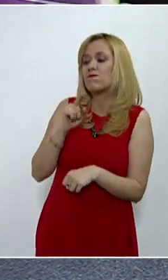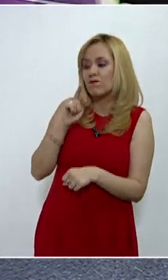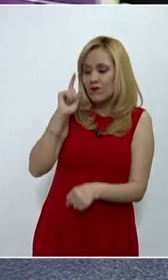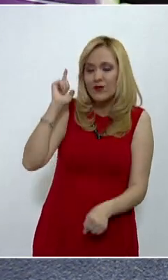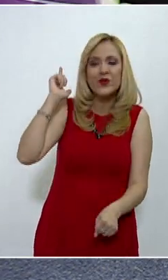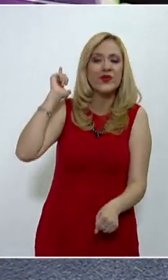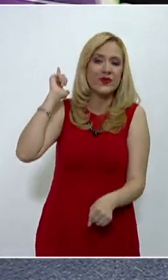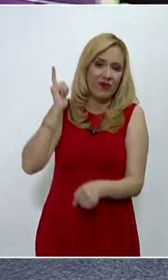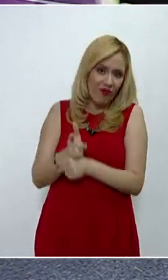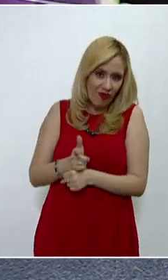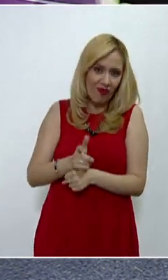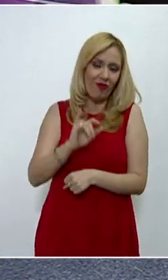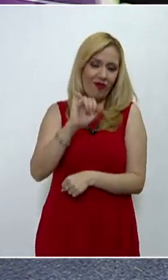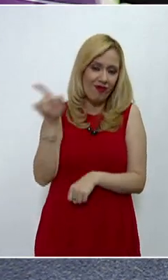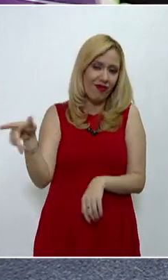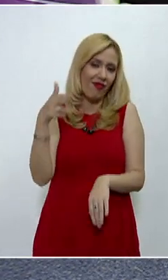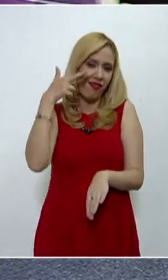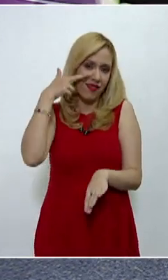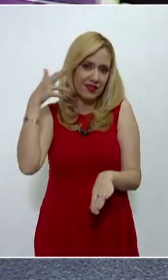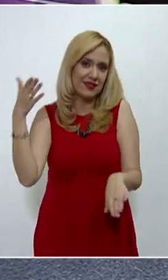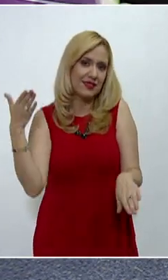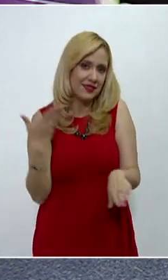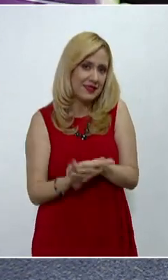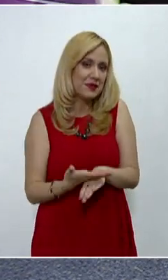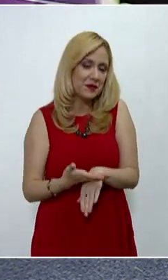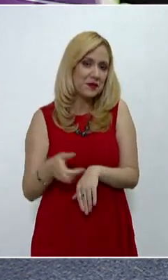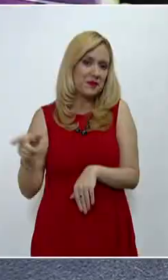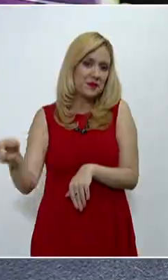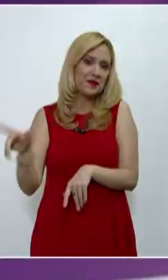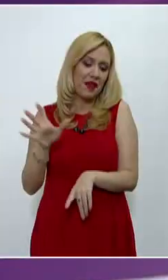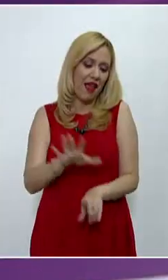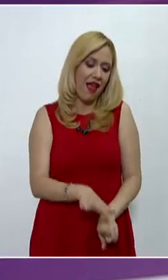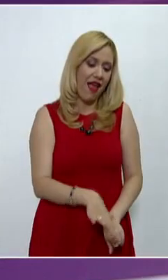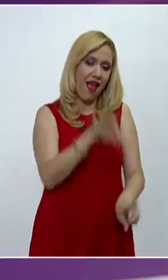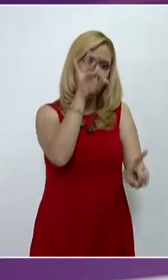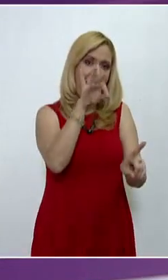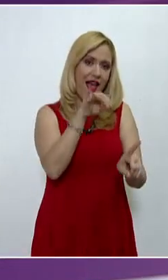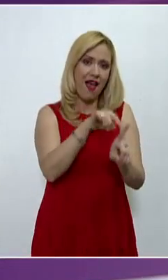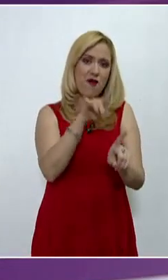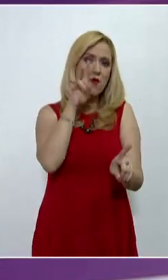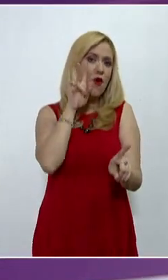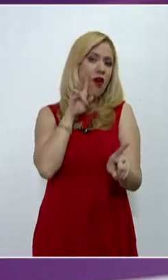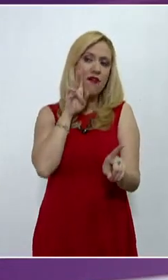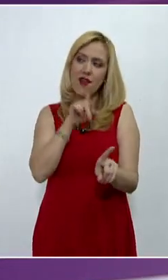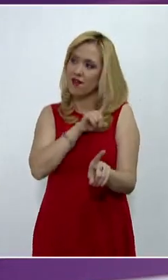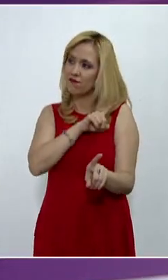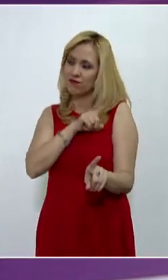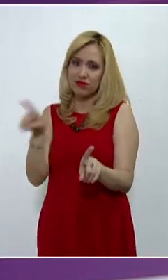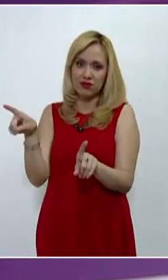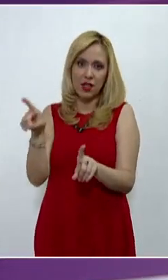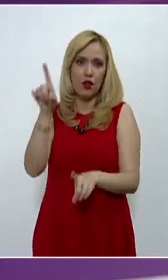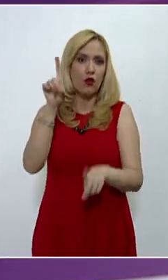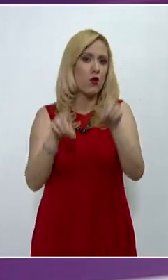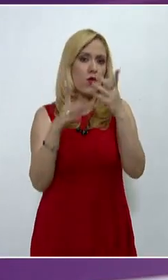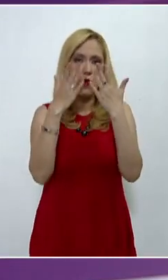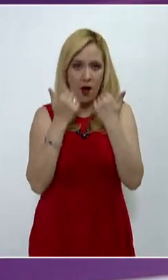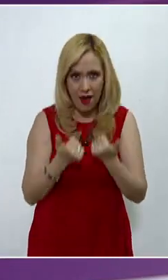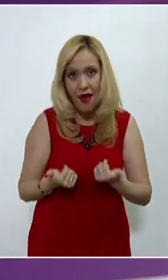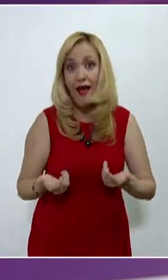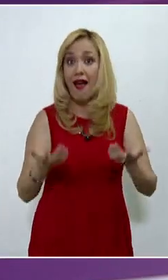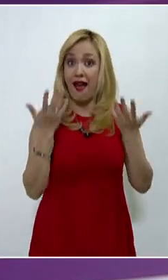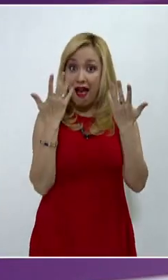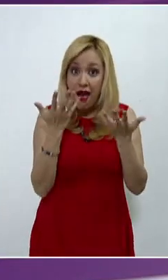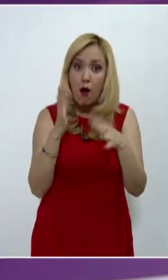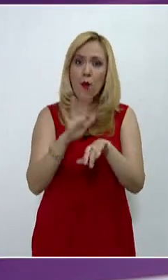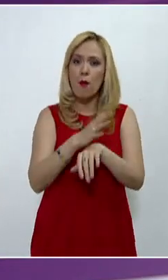manera indubitable la responsabilidad penal sin ningún tipo de duda razonable. Por eso es que